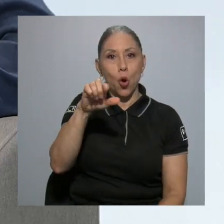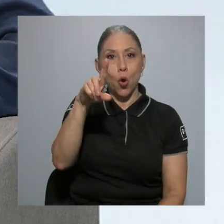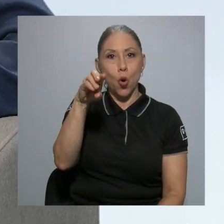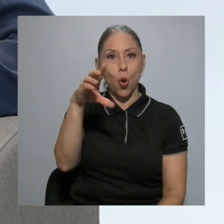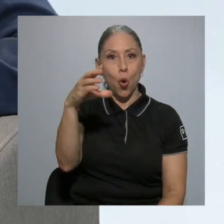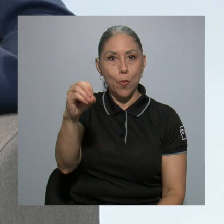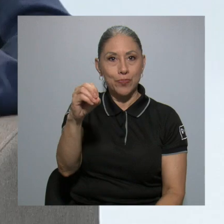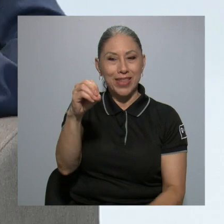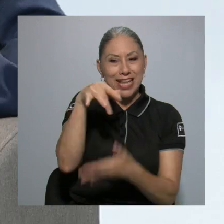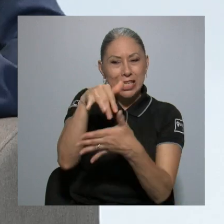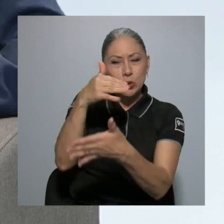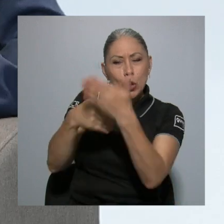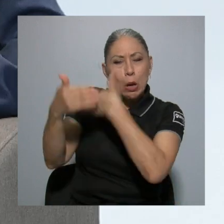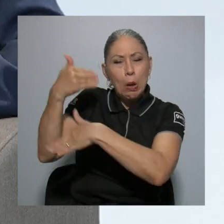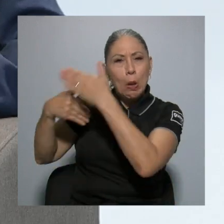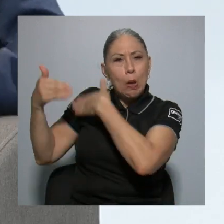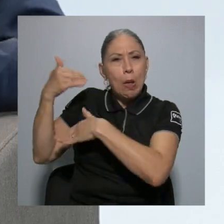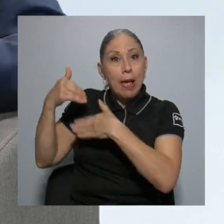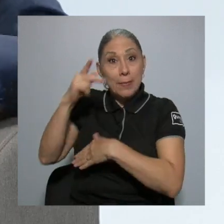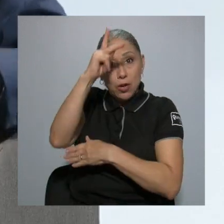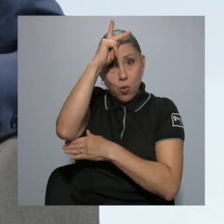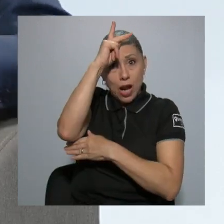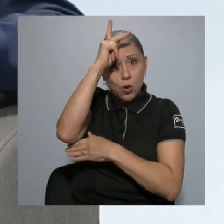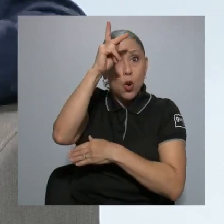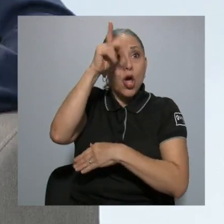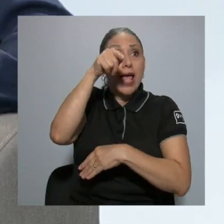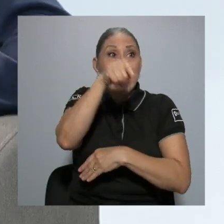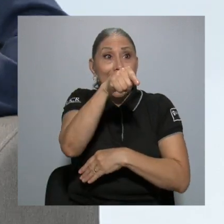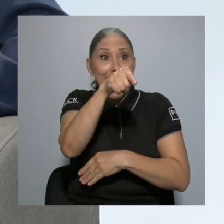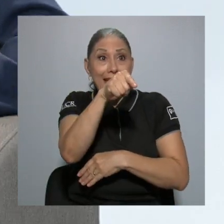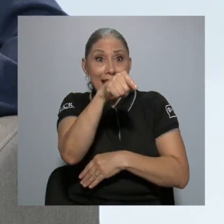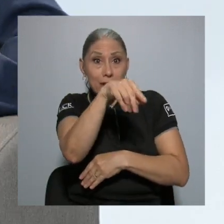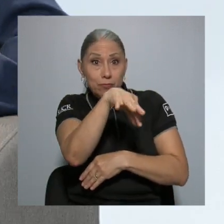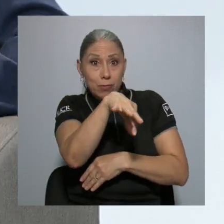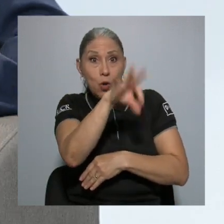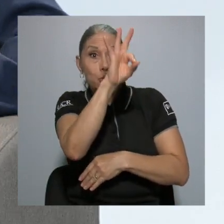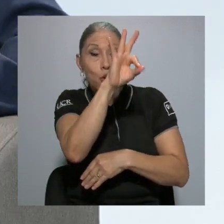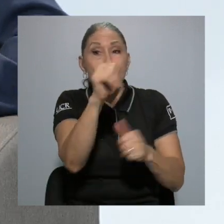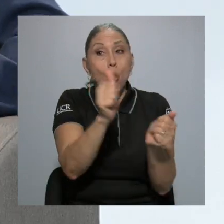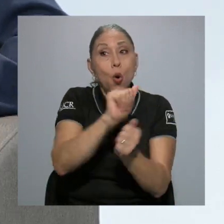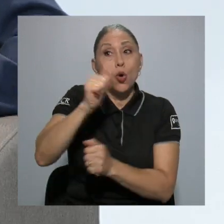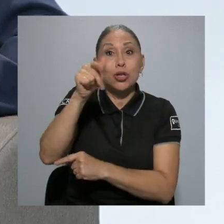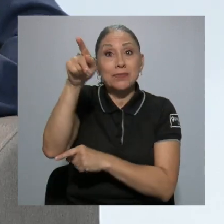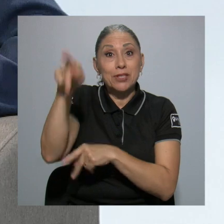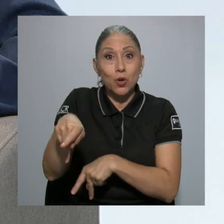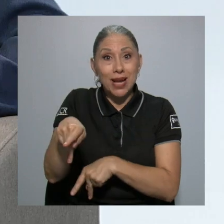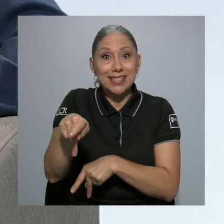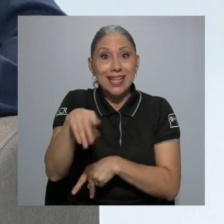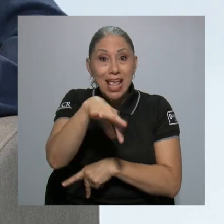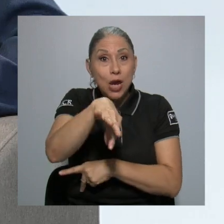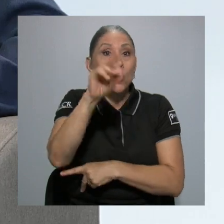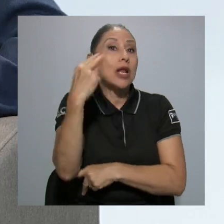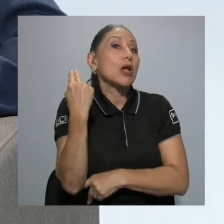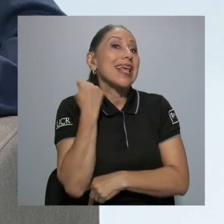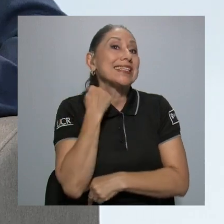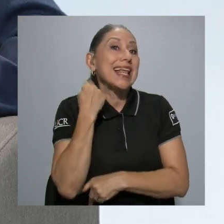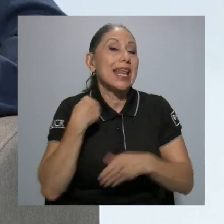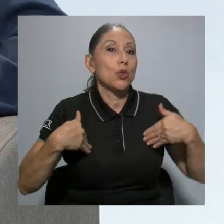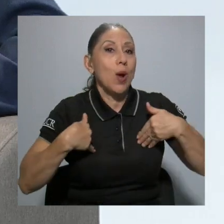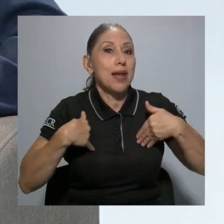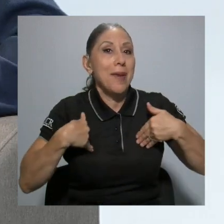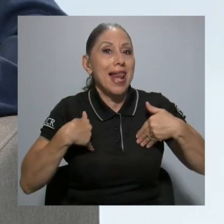el descubrimiento que hizo él junto con otros colaboradores de un esqueleto animal, un